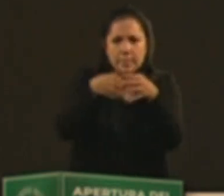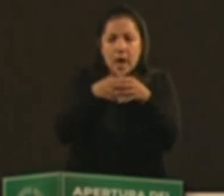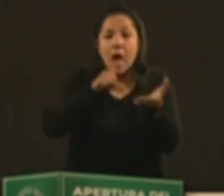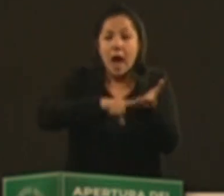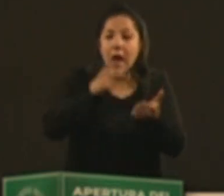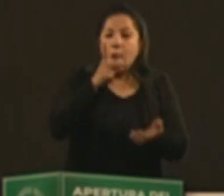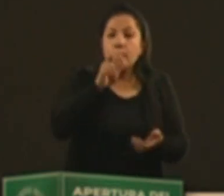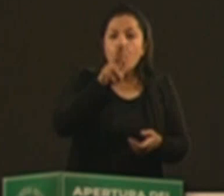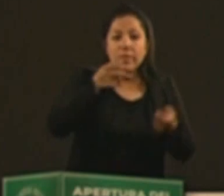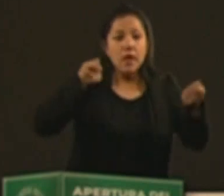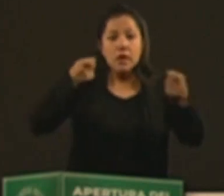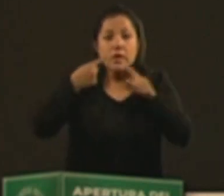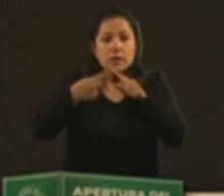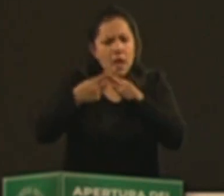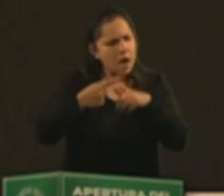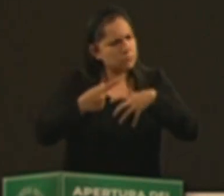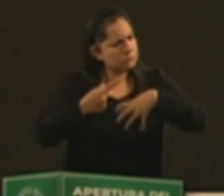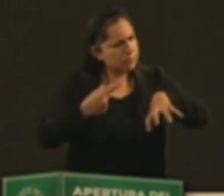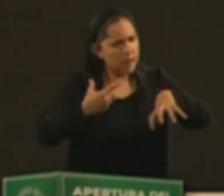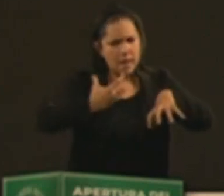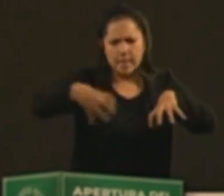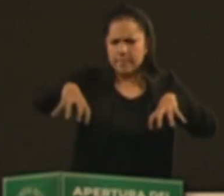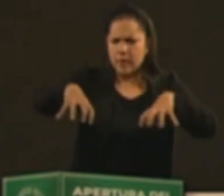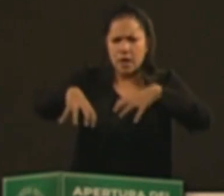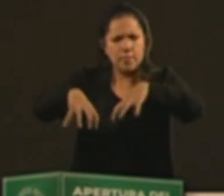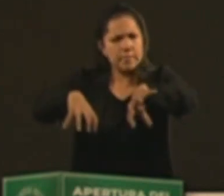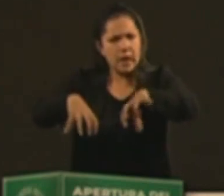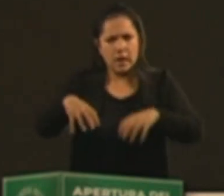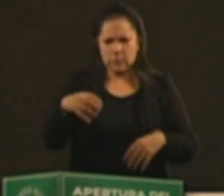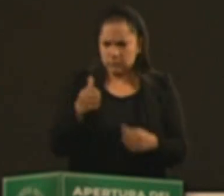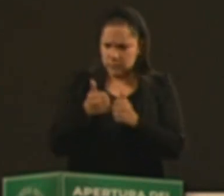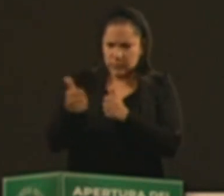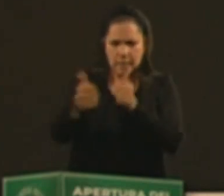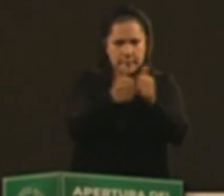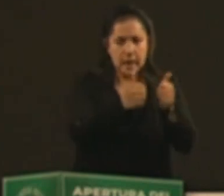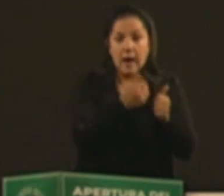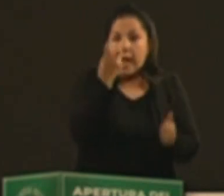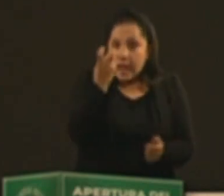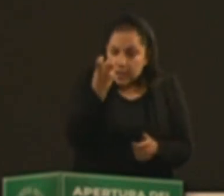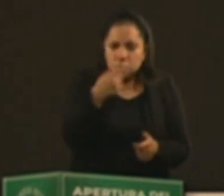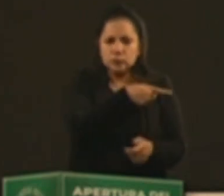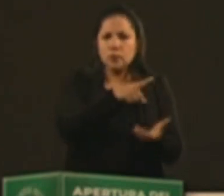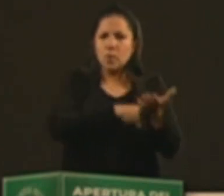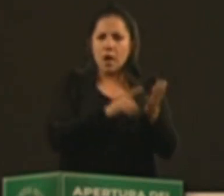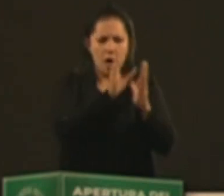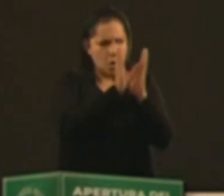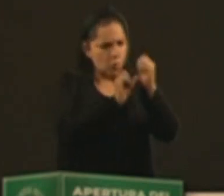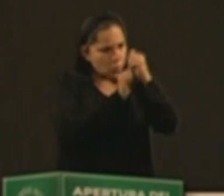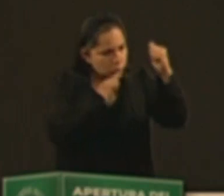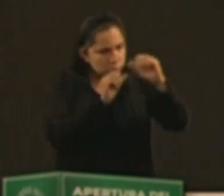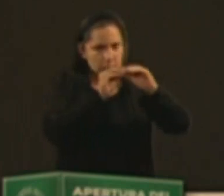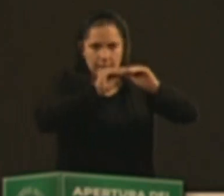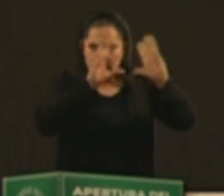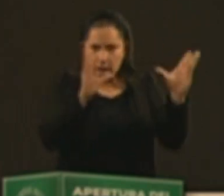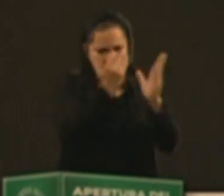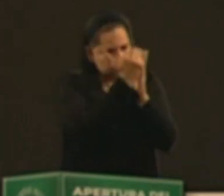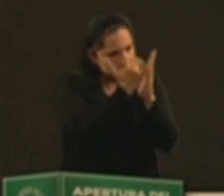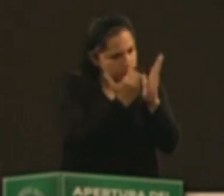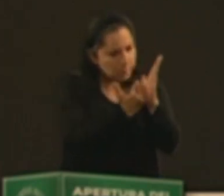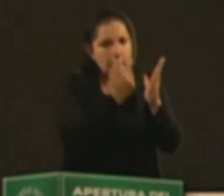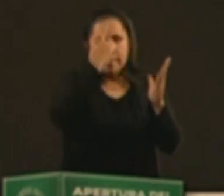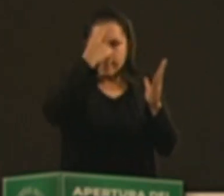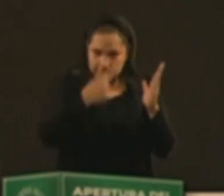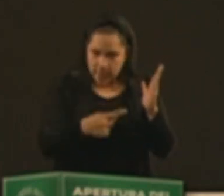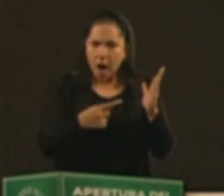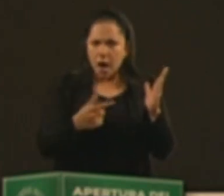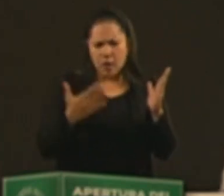las tentaciones autoritarias para dar paso a un espíritu federalista que le dé su lugar a cada estado y a